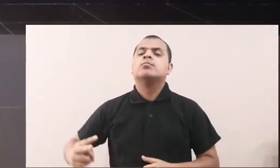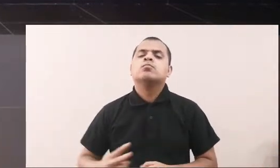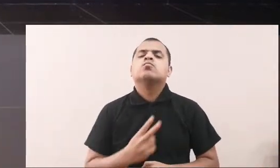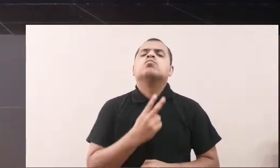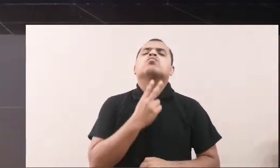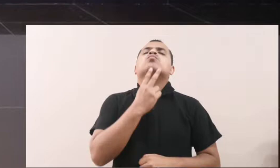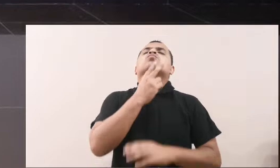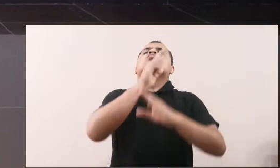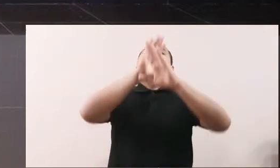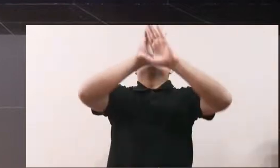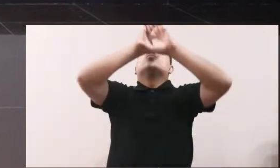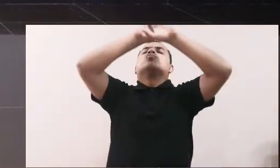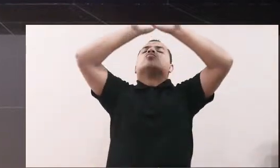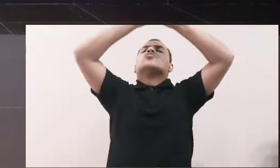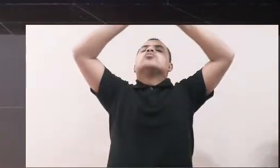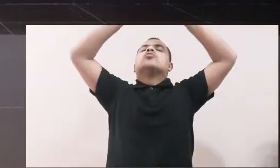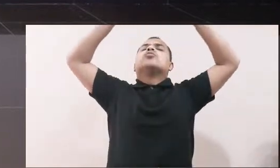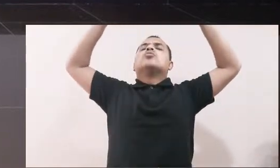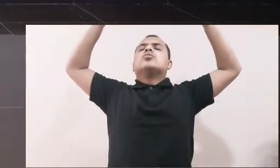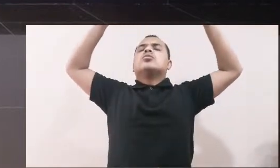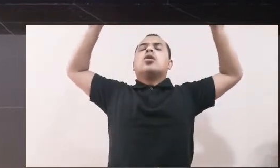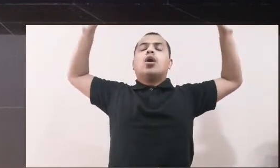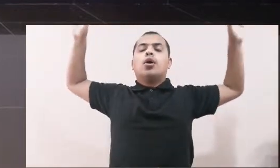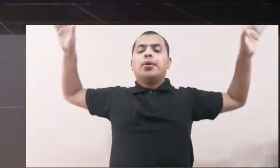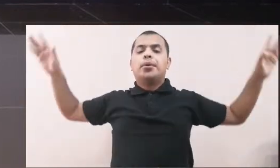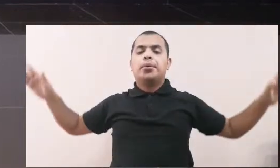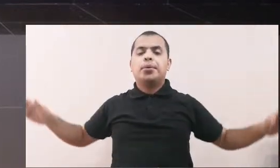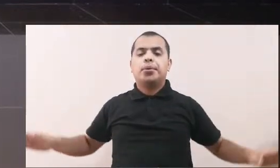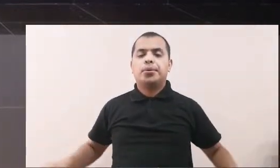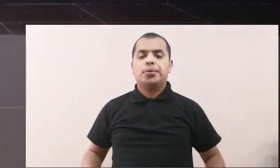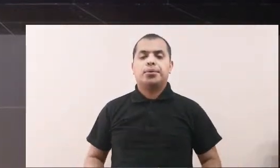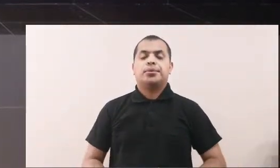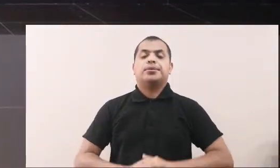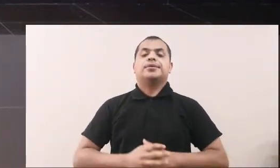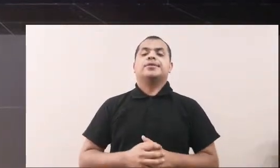Subo tomando nuestro primer alimento, el aire, el oxígeno, bajo botando.